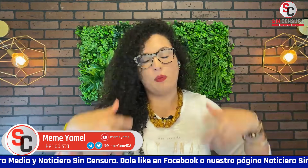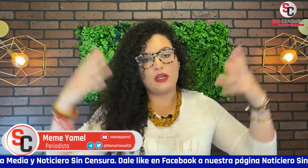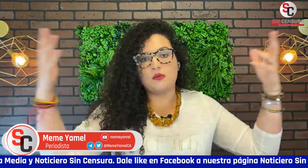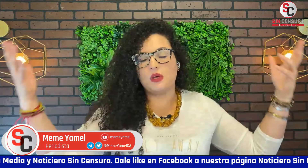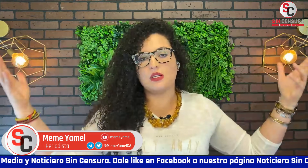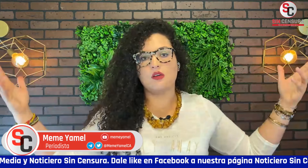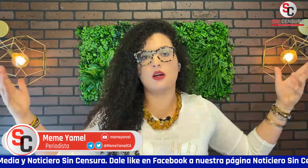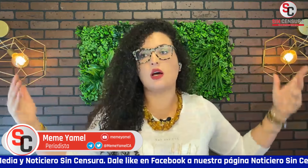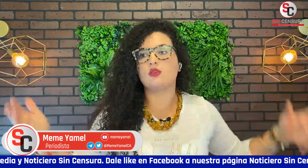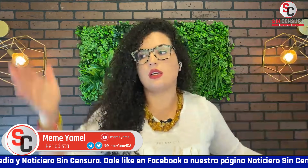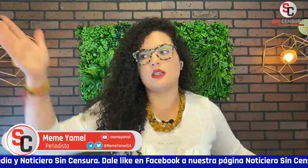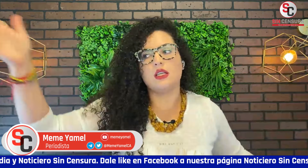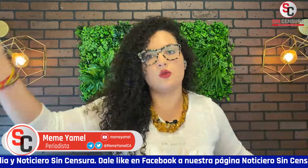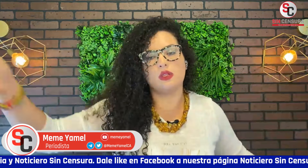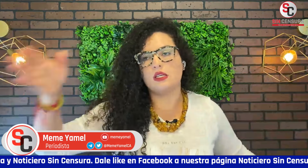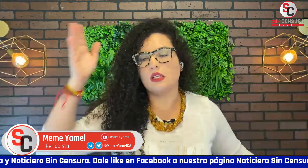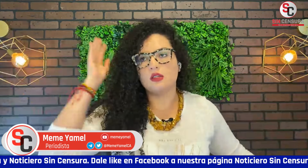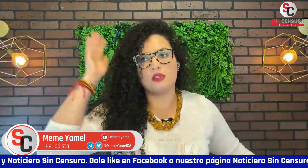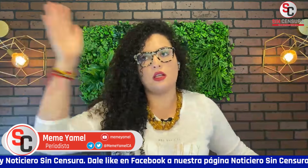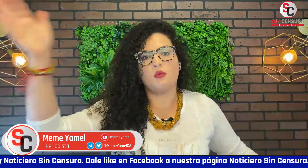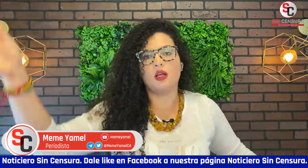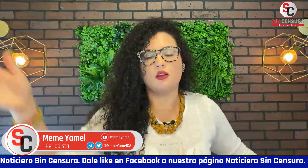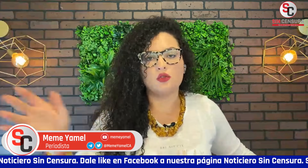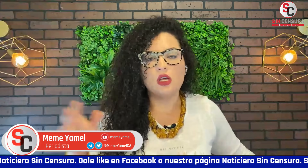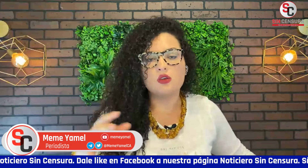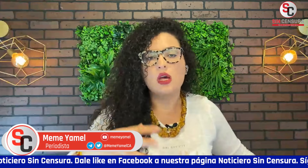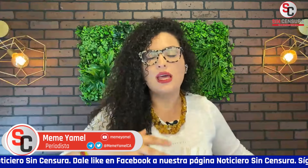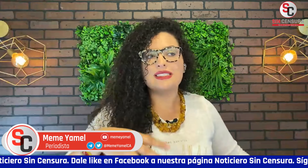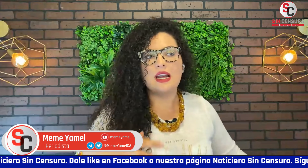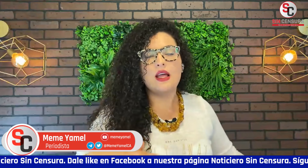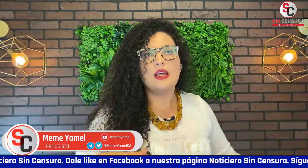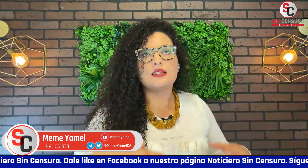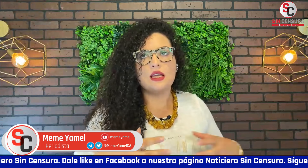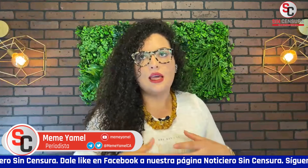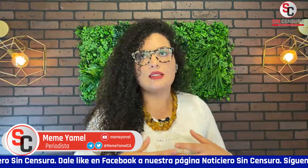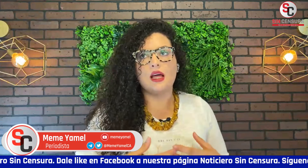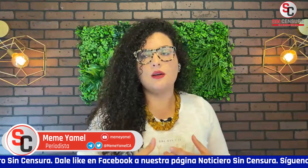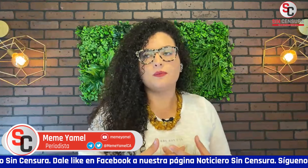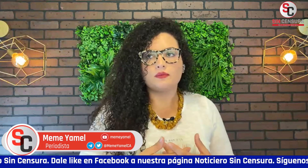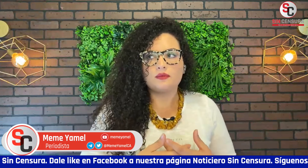pues los papás empiezan con el caos. Es que se están hospitalizando, es que se están muriendo los niños.